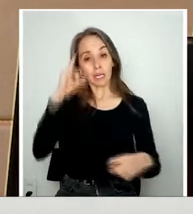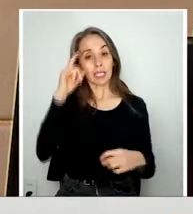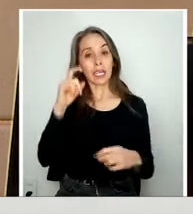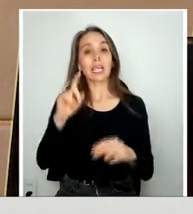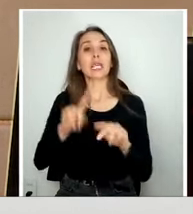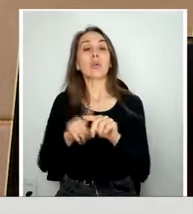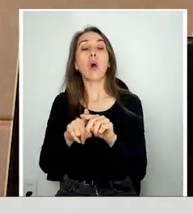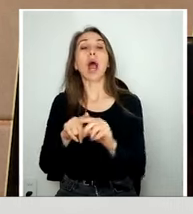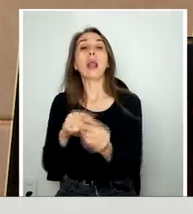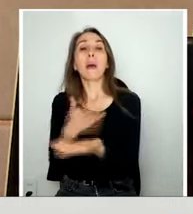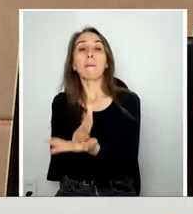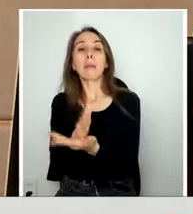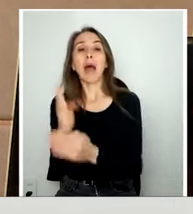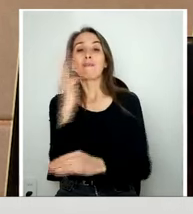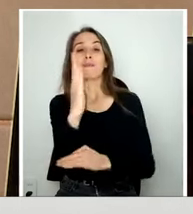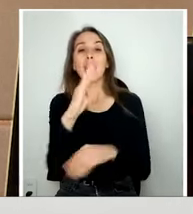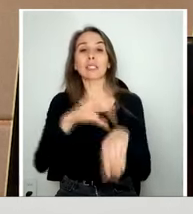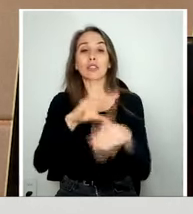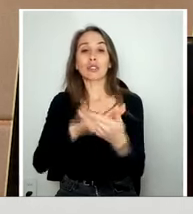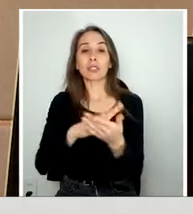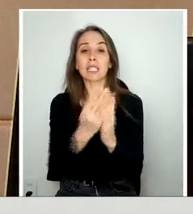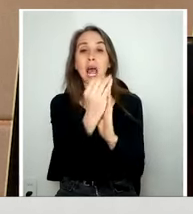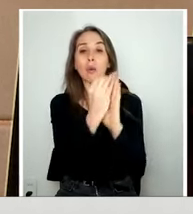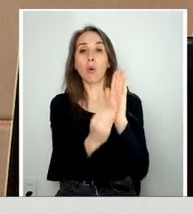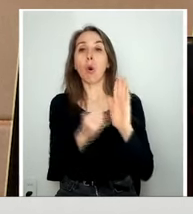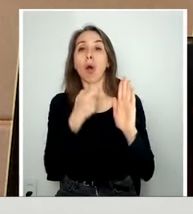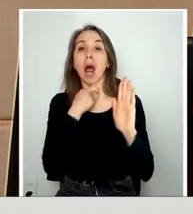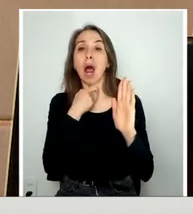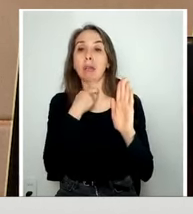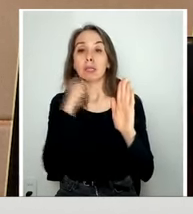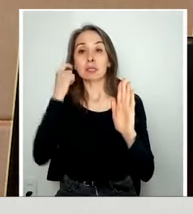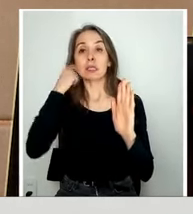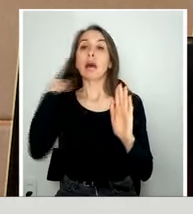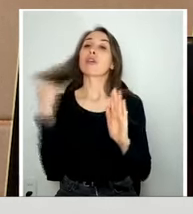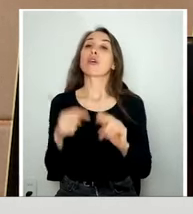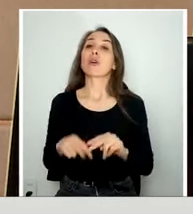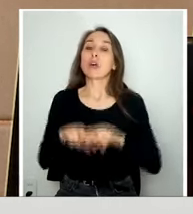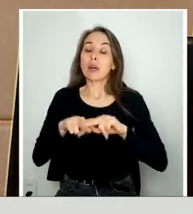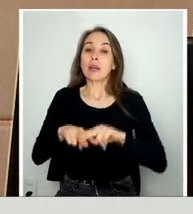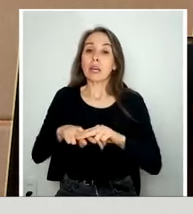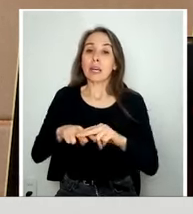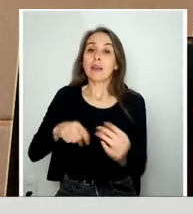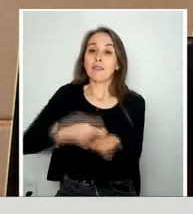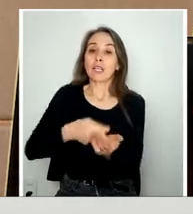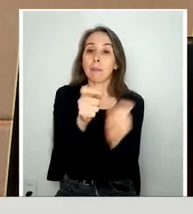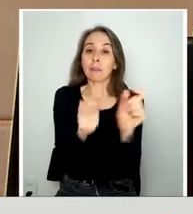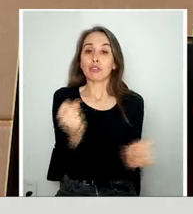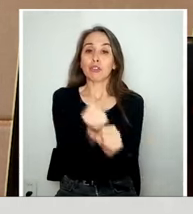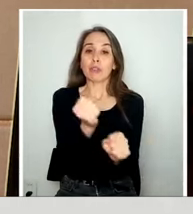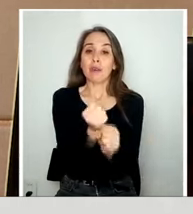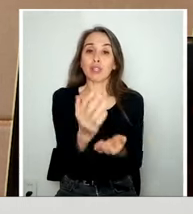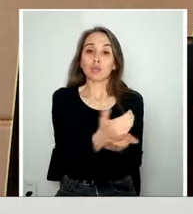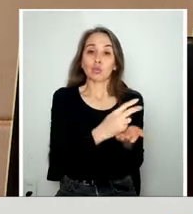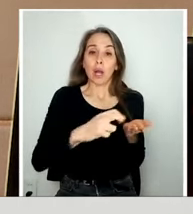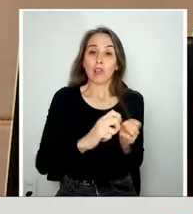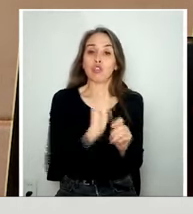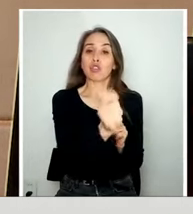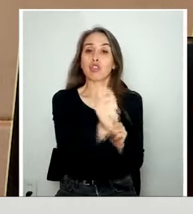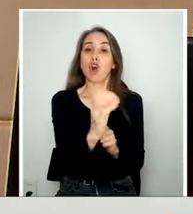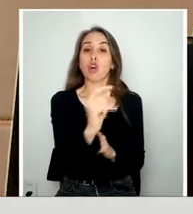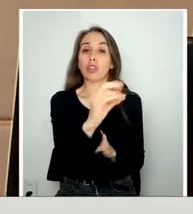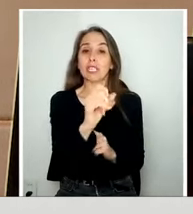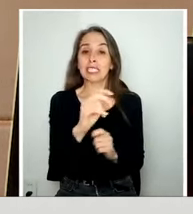salud garantizado y efectivamente financiado a través de las cotizaciones de los trabajadores y después habrán seguros